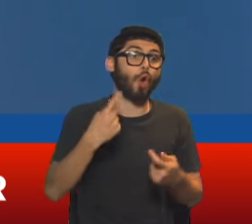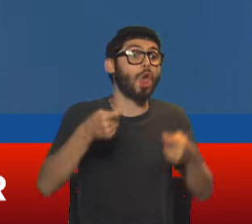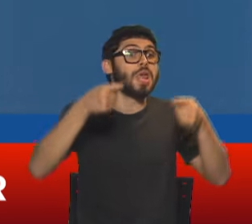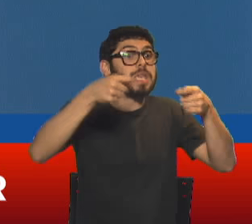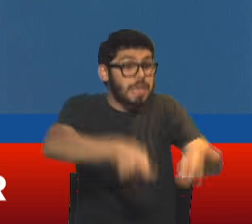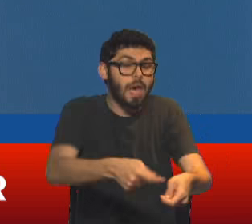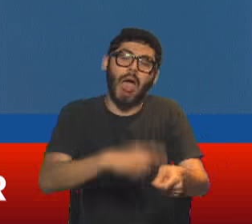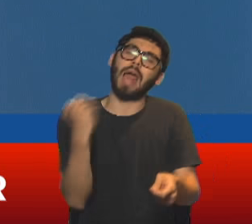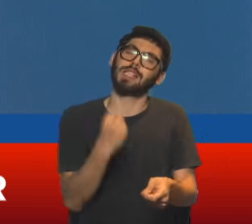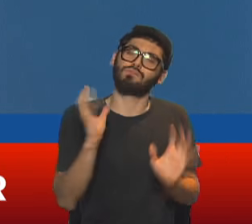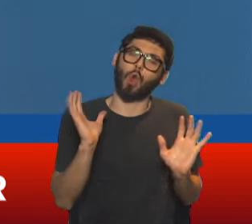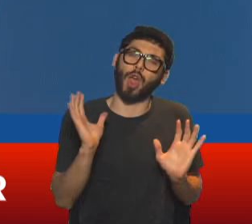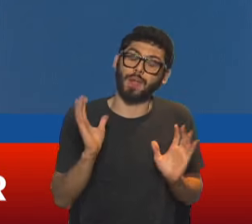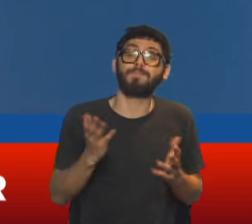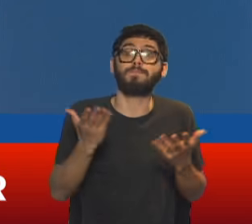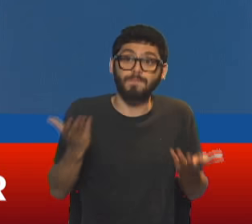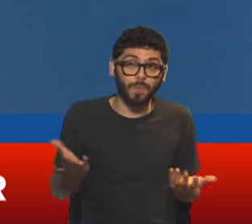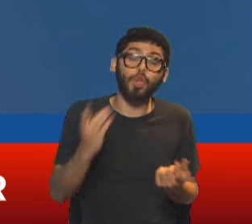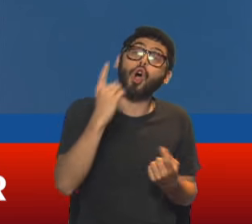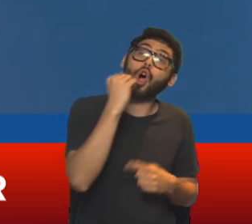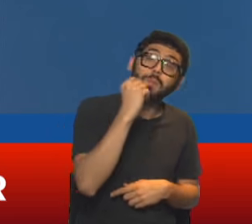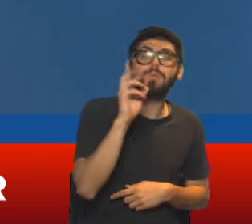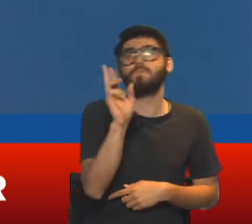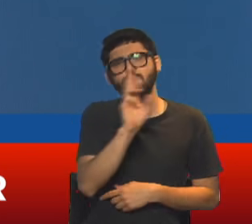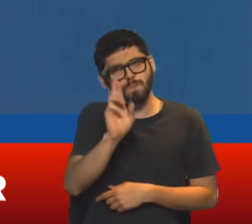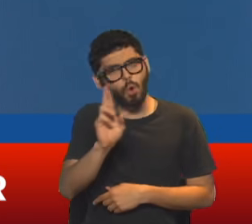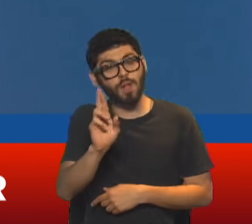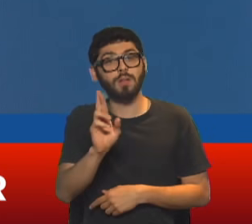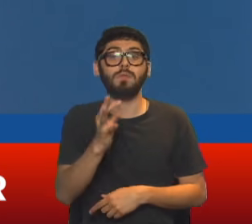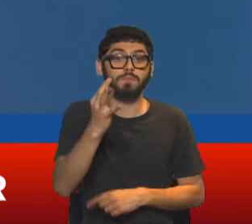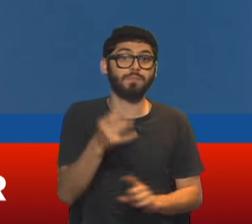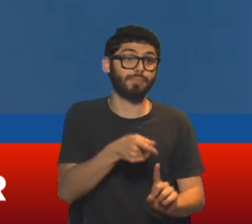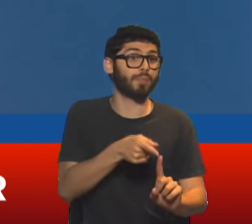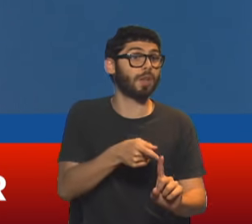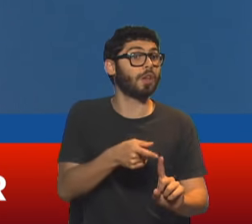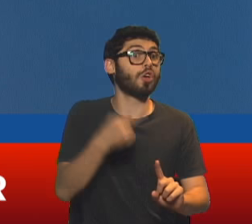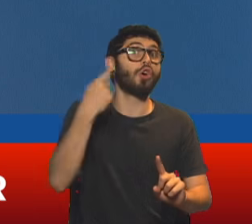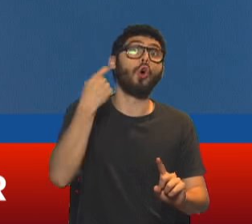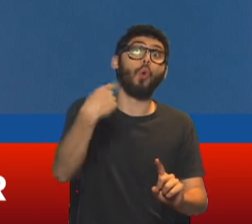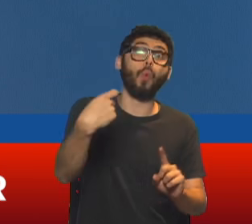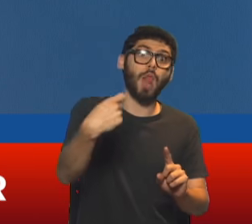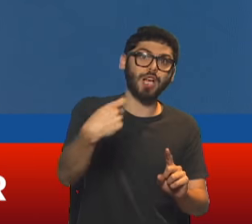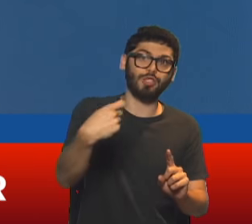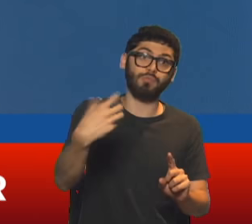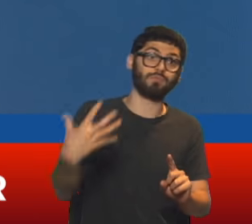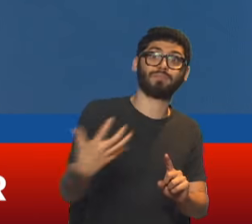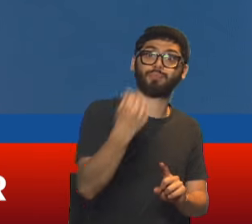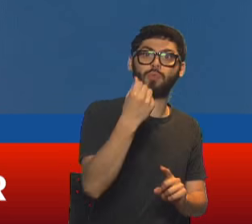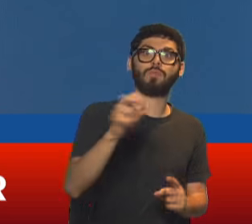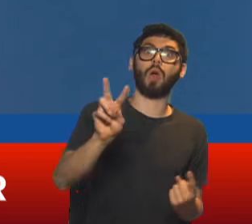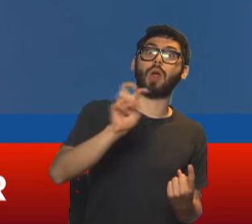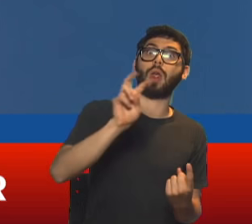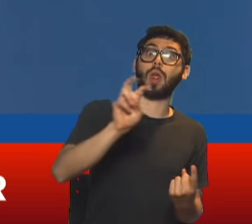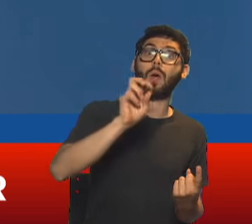por eso estos hombres y mujeres más allá de tener resuelta su ingreso de tener resuelto su ingreso nos permiten a nosotros construir